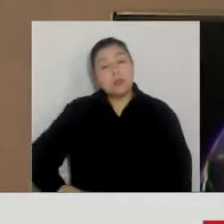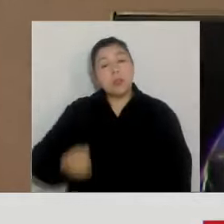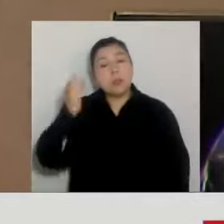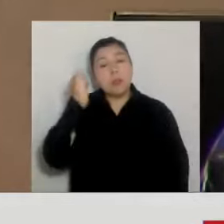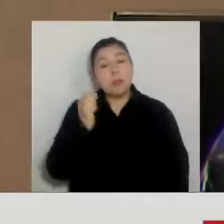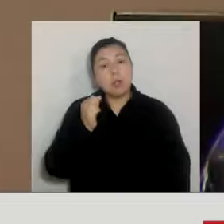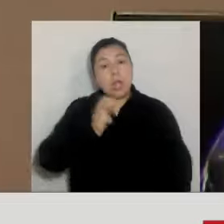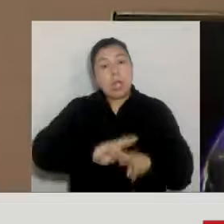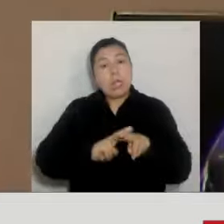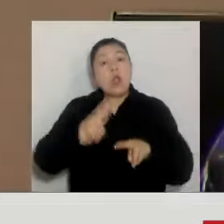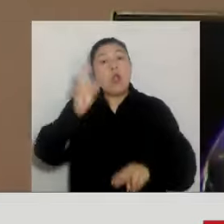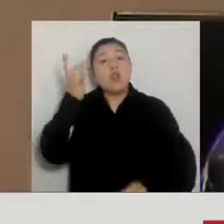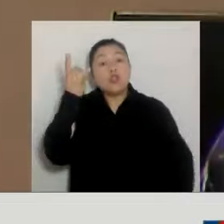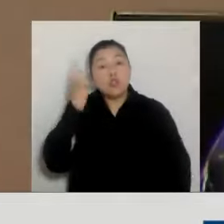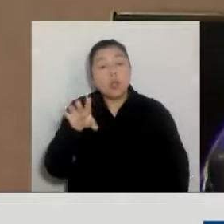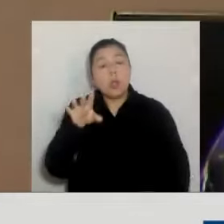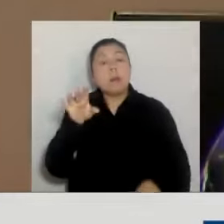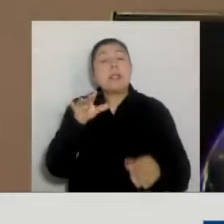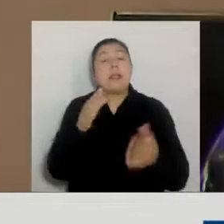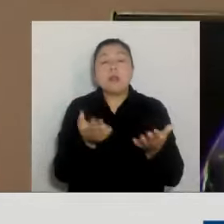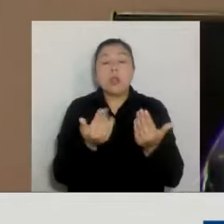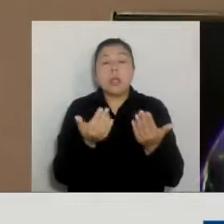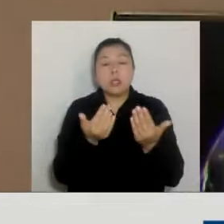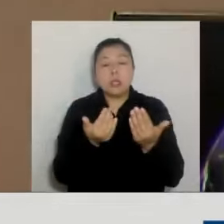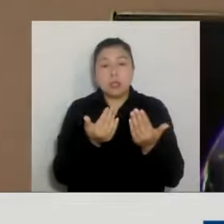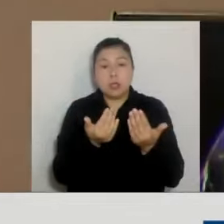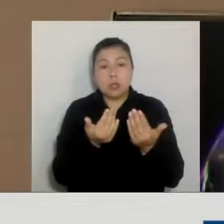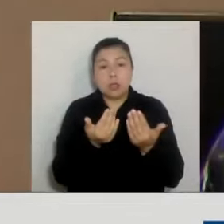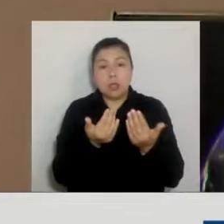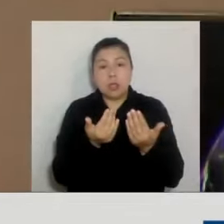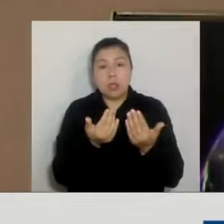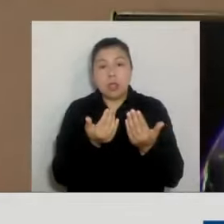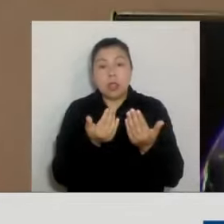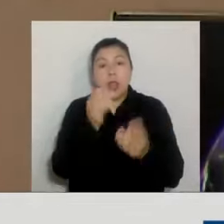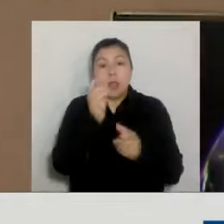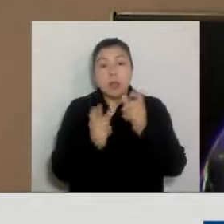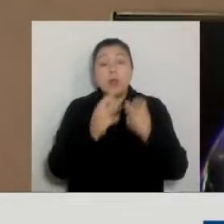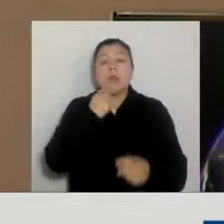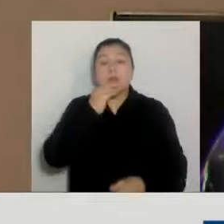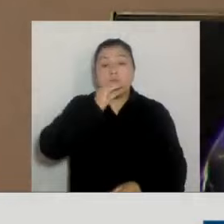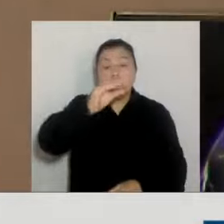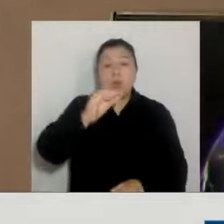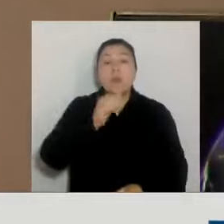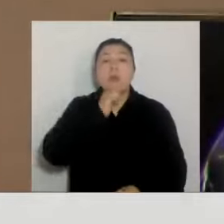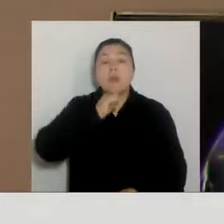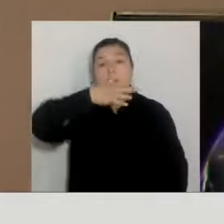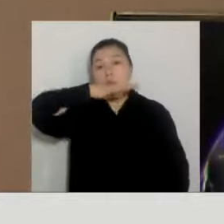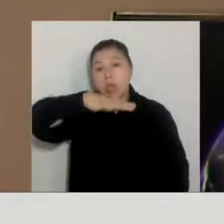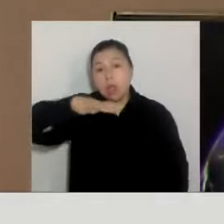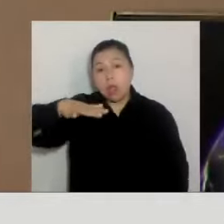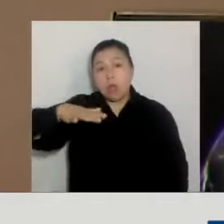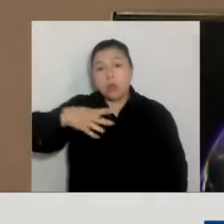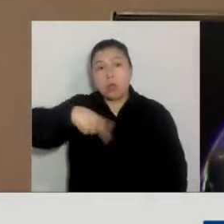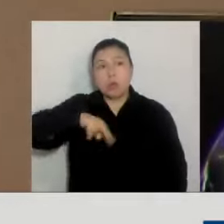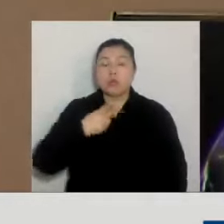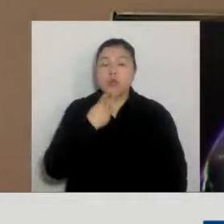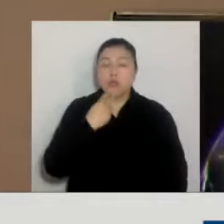solamente por las necesidades del mundo rural y por la falta de agua que nos ha tocado vivir como